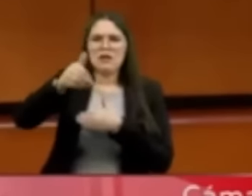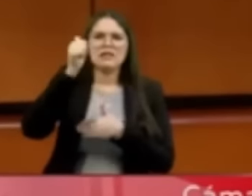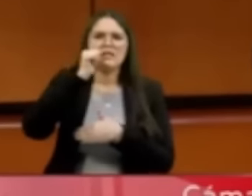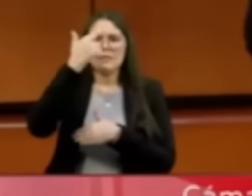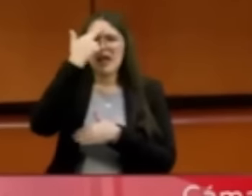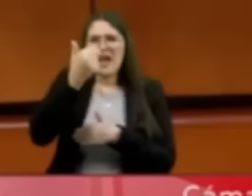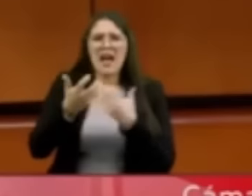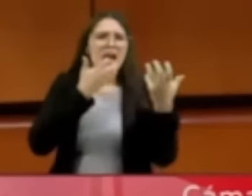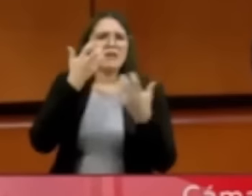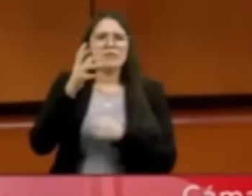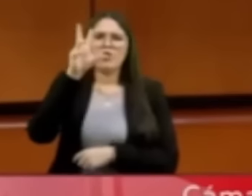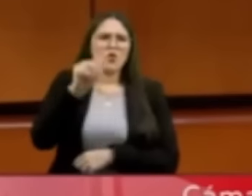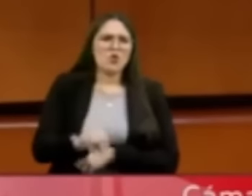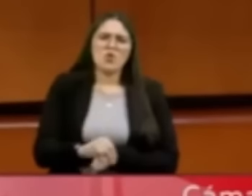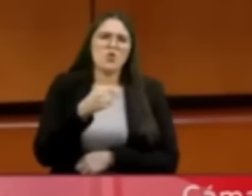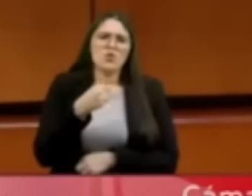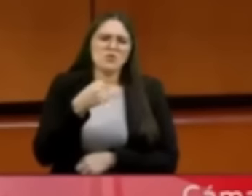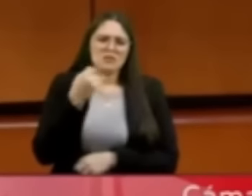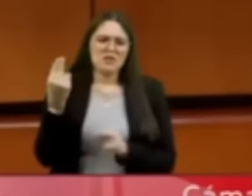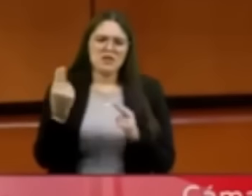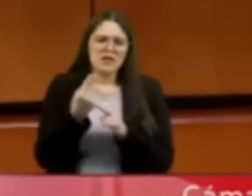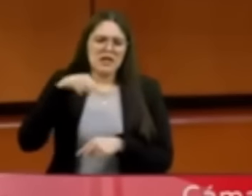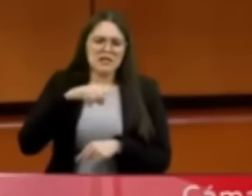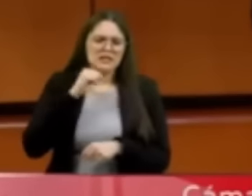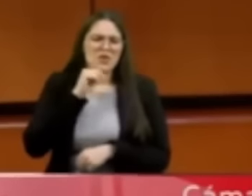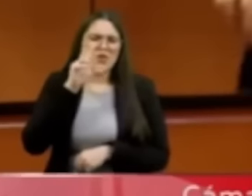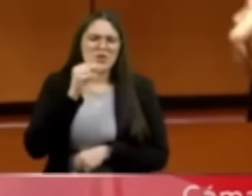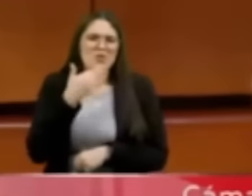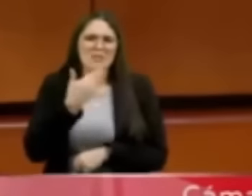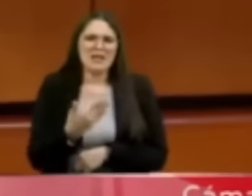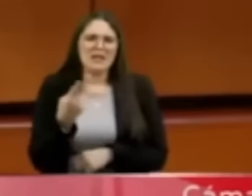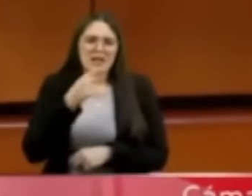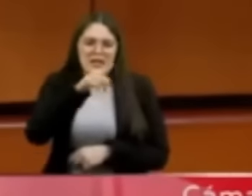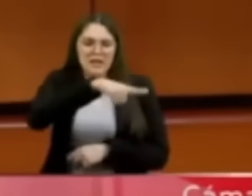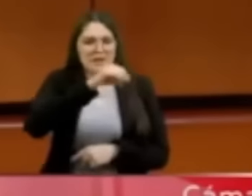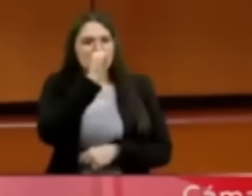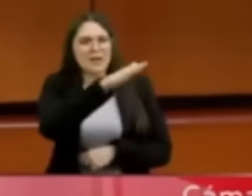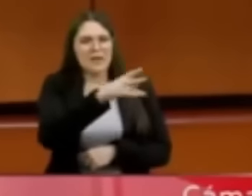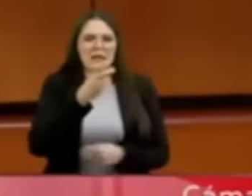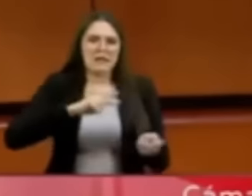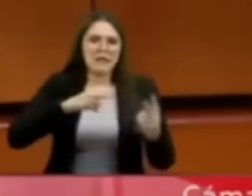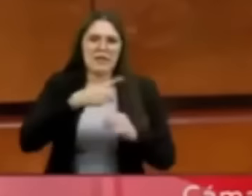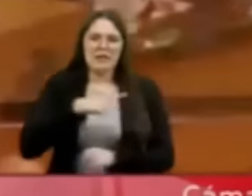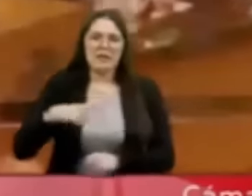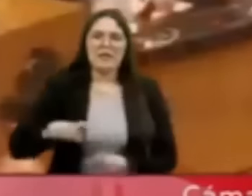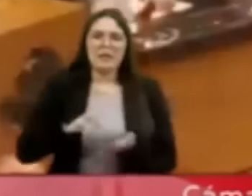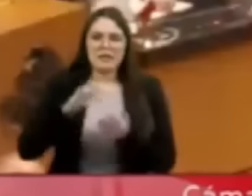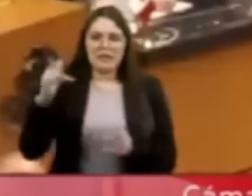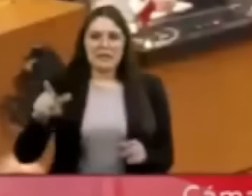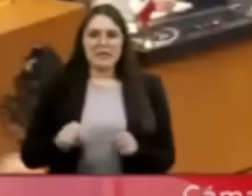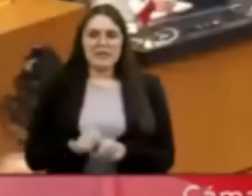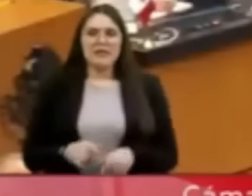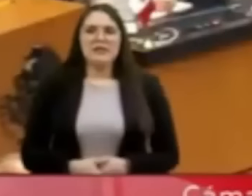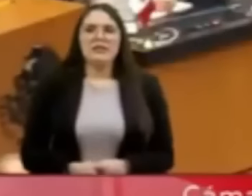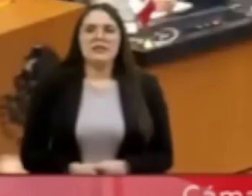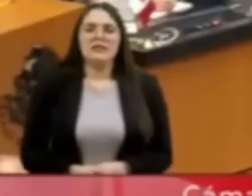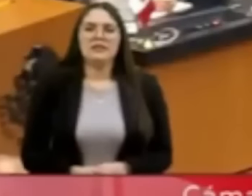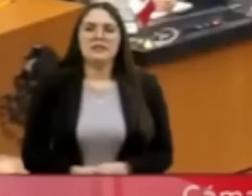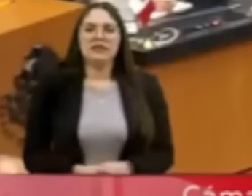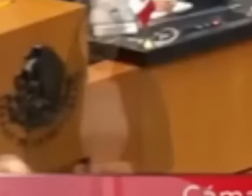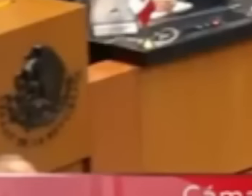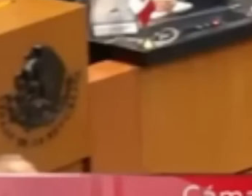gritos. Estos gritos no los merece el Senado de la República, los merecen ellos. Gracias. Muy bien.